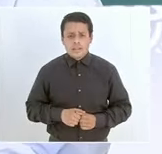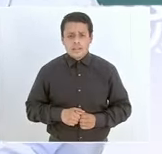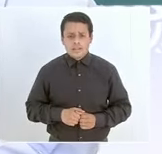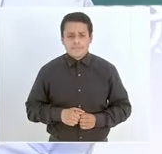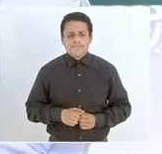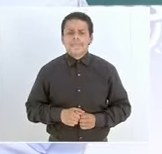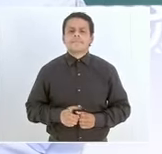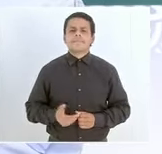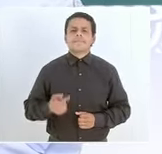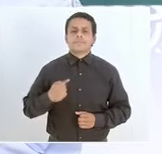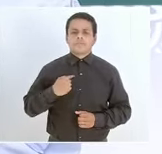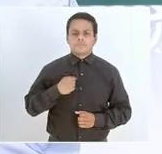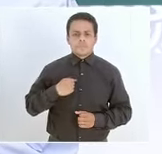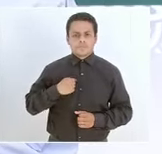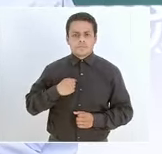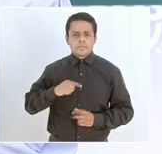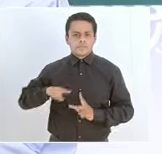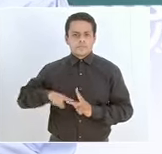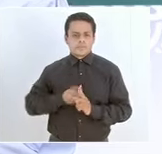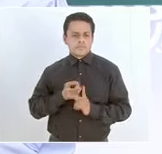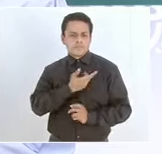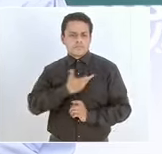Desde el inicio del gobierno